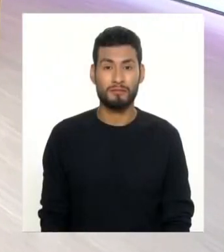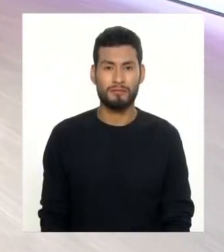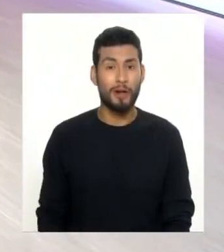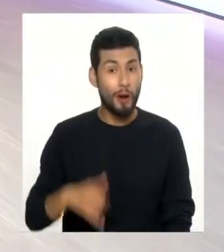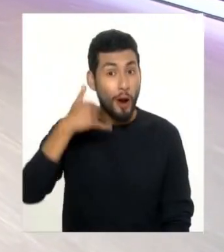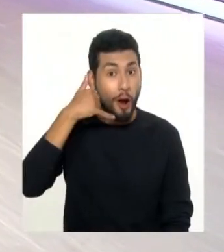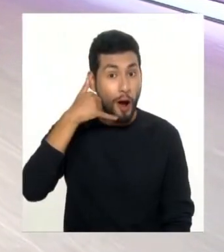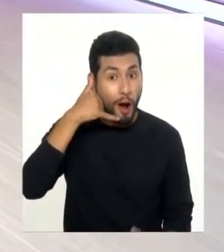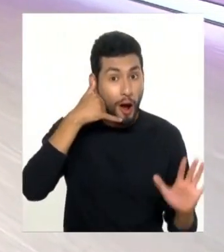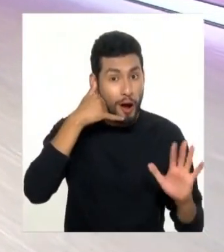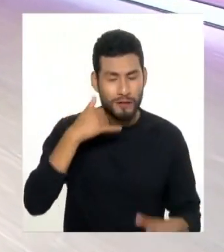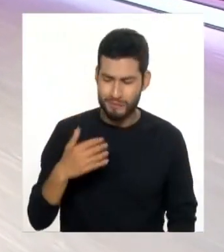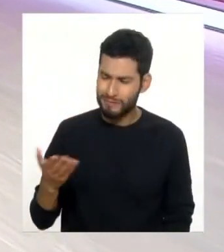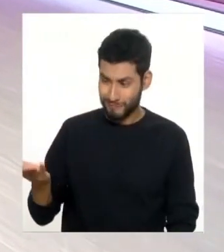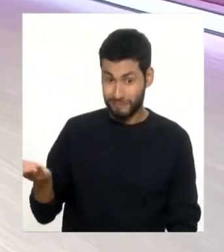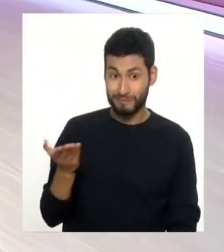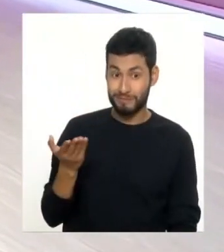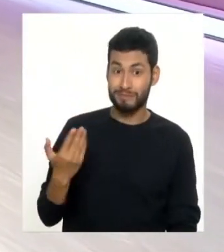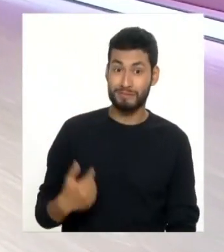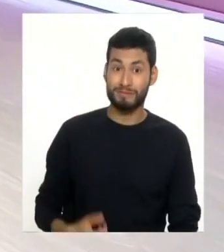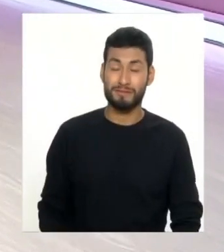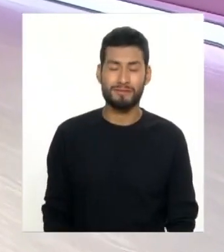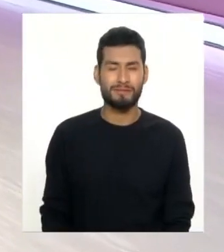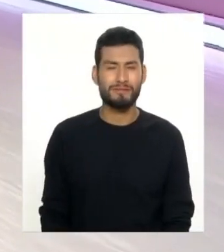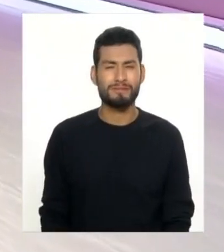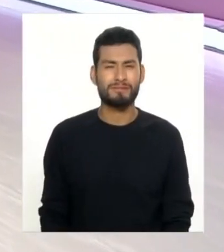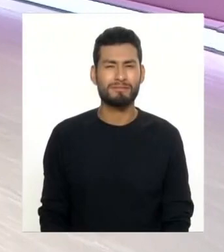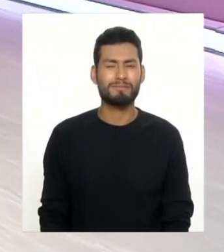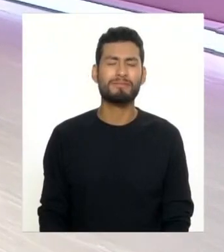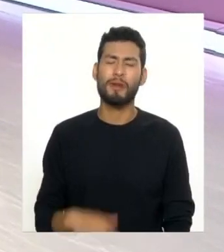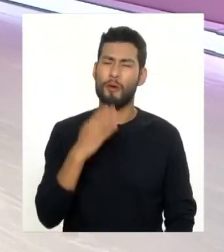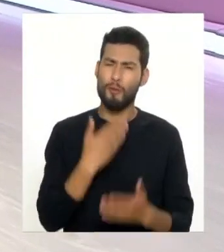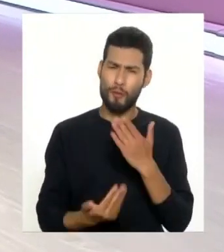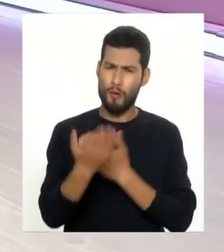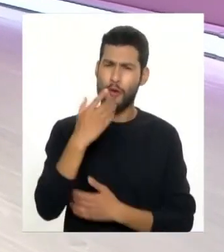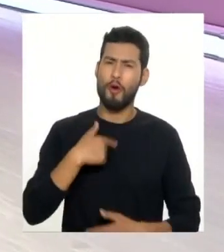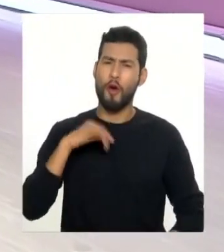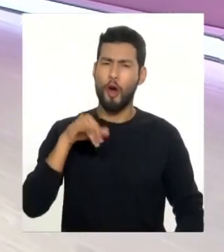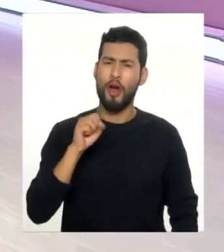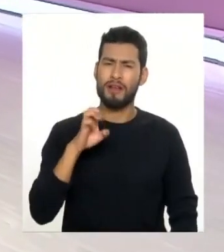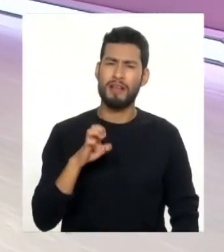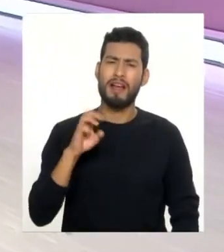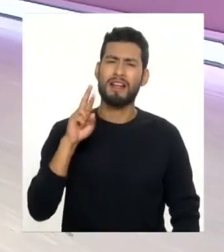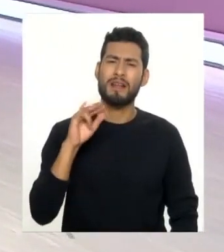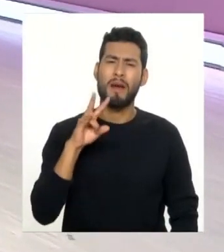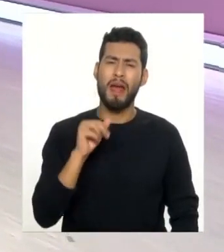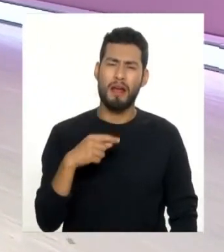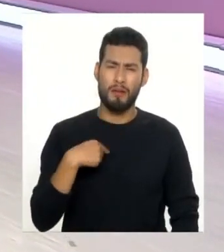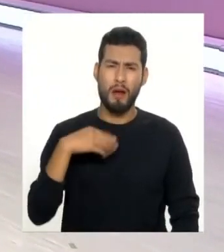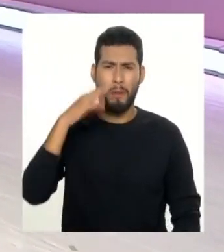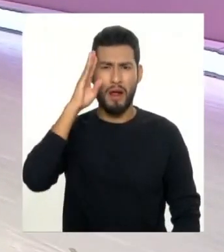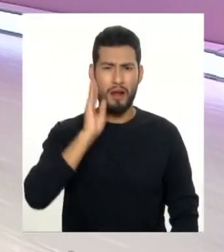Aló. Adelante, José. Muy buenos días, le habla José Rivera de Barranco. Muy buenos días.